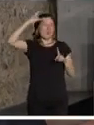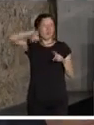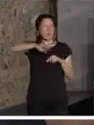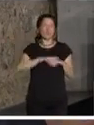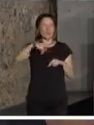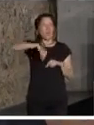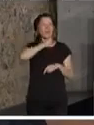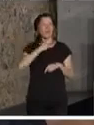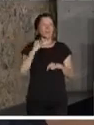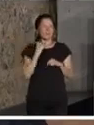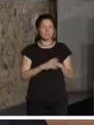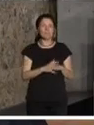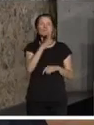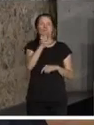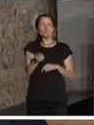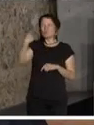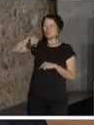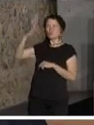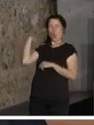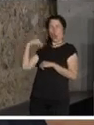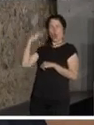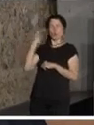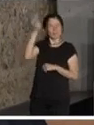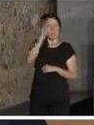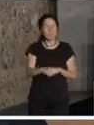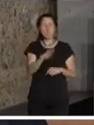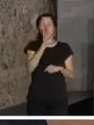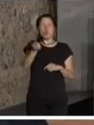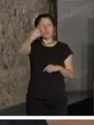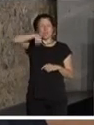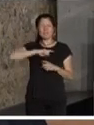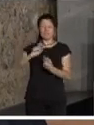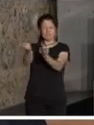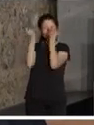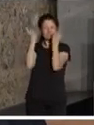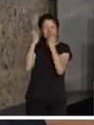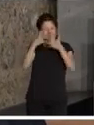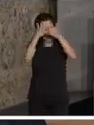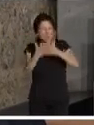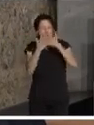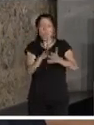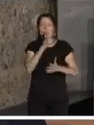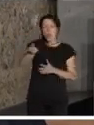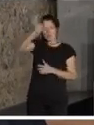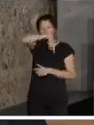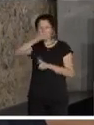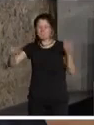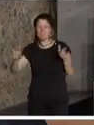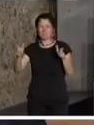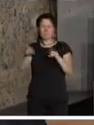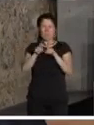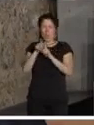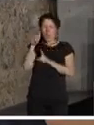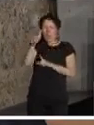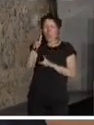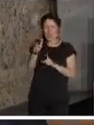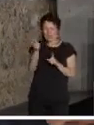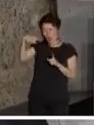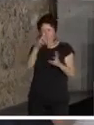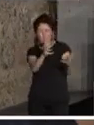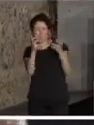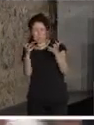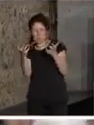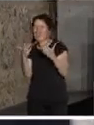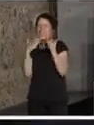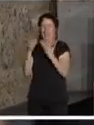toros de badajoz por ellos por ellas también Por quienes nos han enseñado a pelear por quienes nos han entregado los derechos de los que